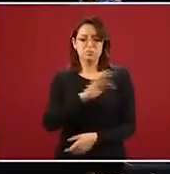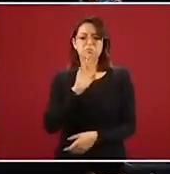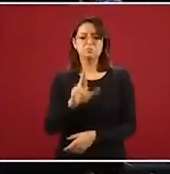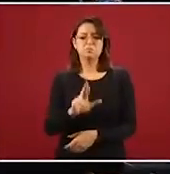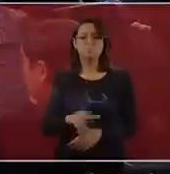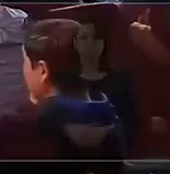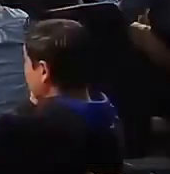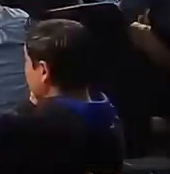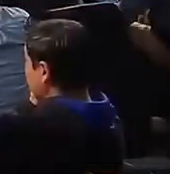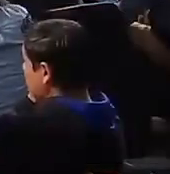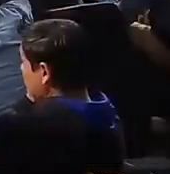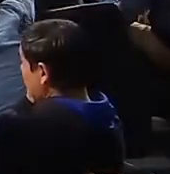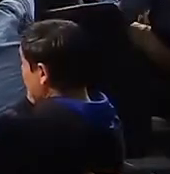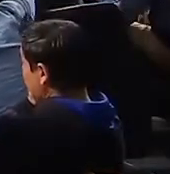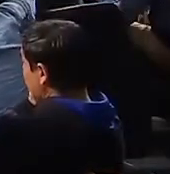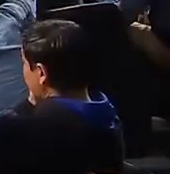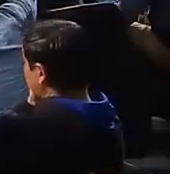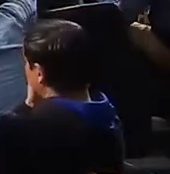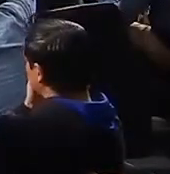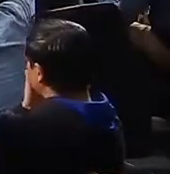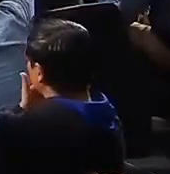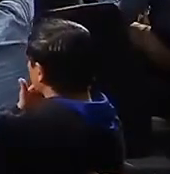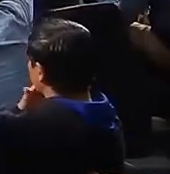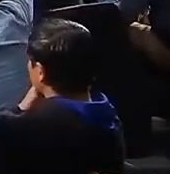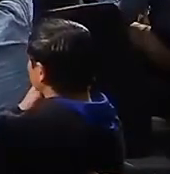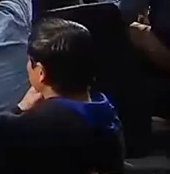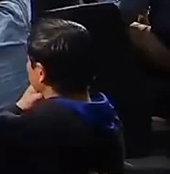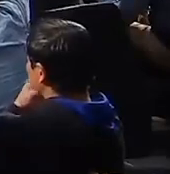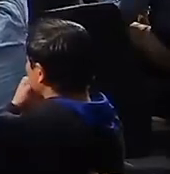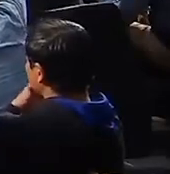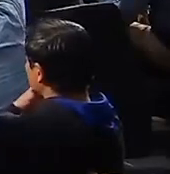preguntas. Sobre esto último,